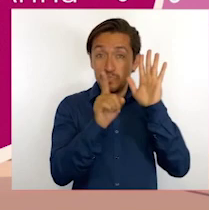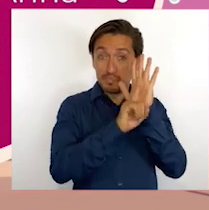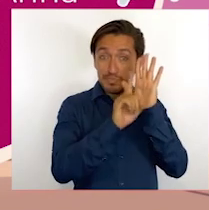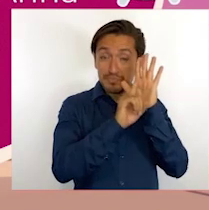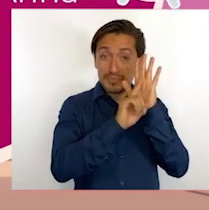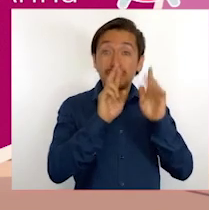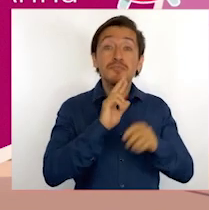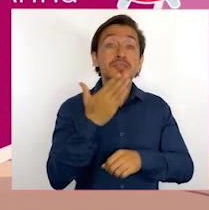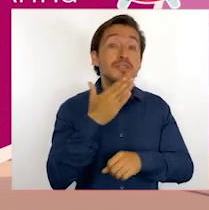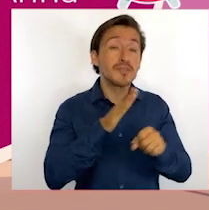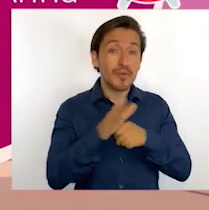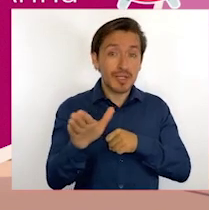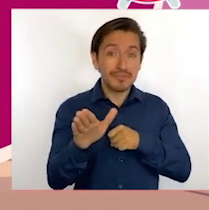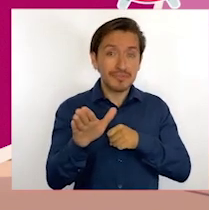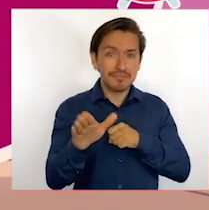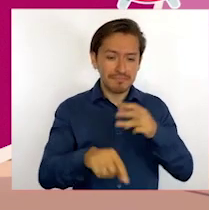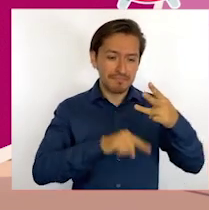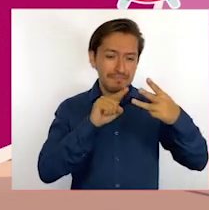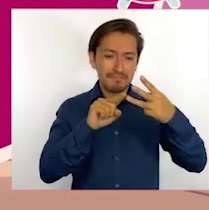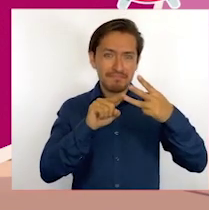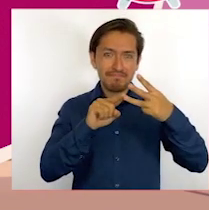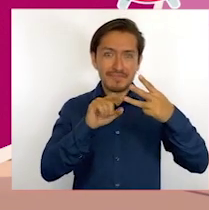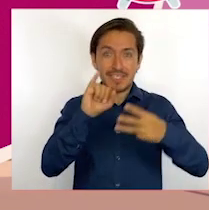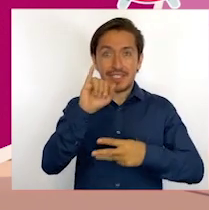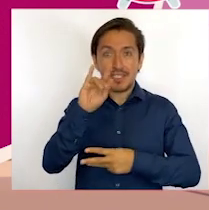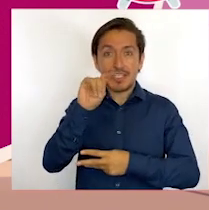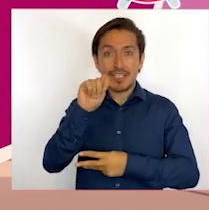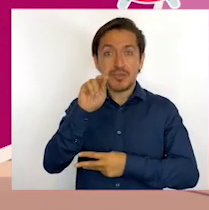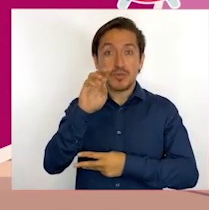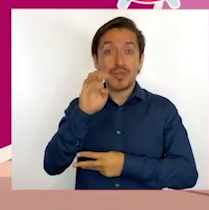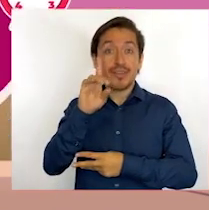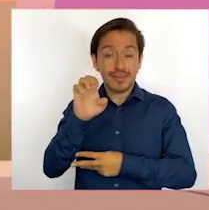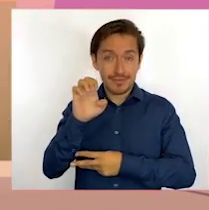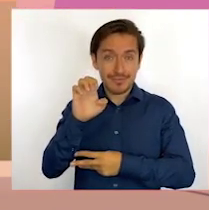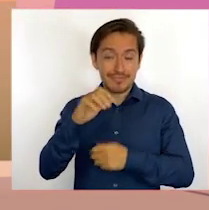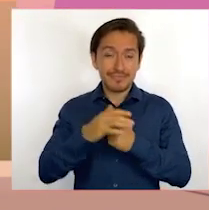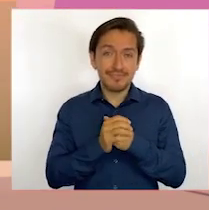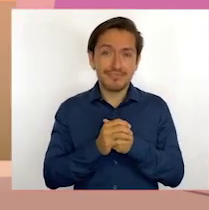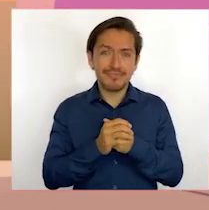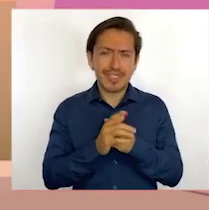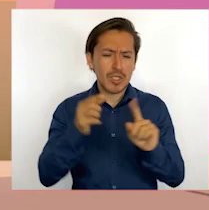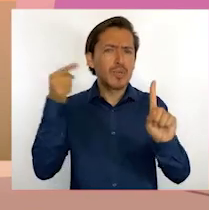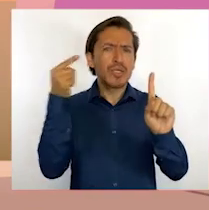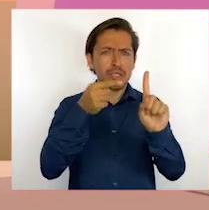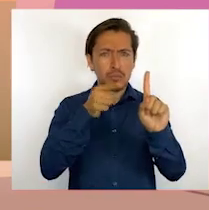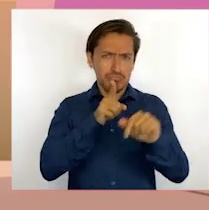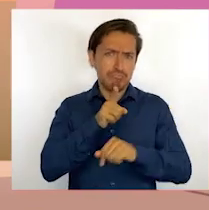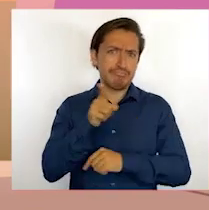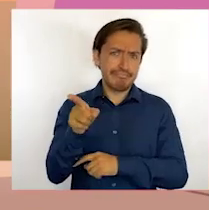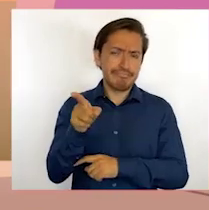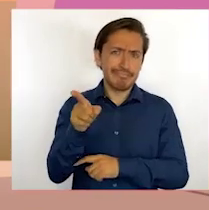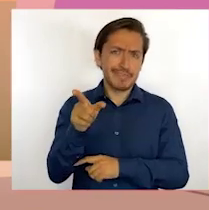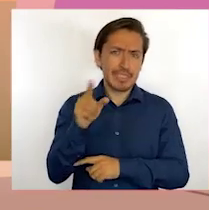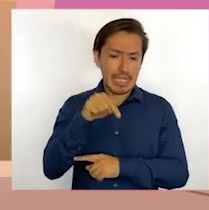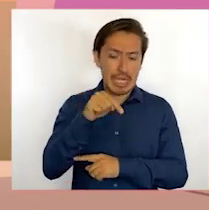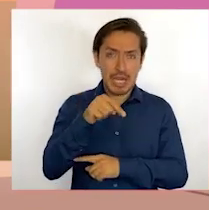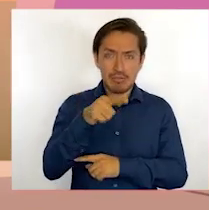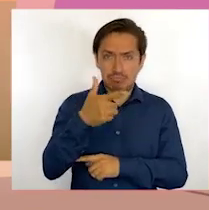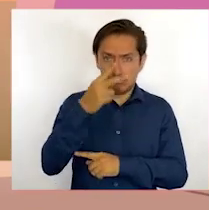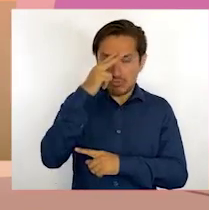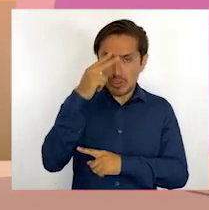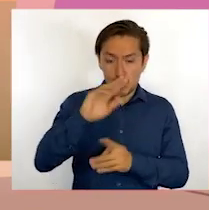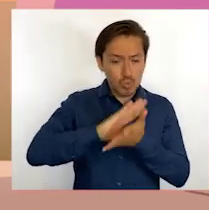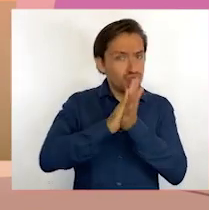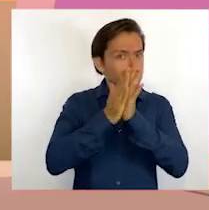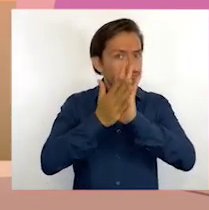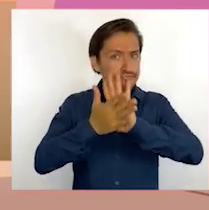La respuesta correcta es C. Agustín de Iturbide. La intención de Iturbide era convertir al país